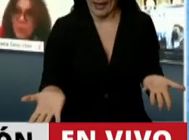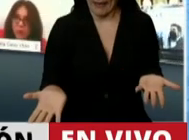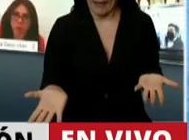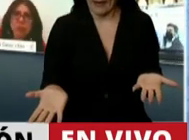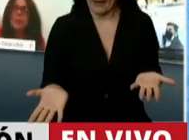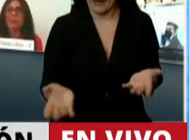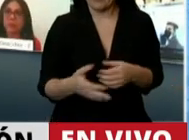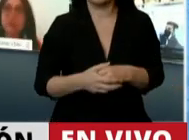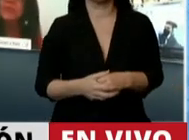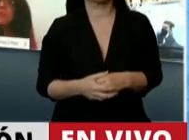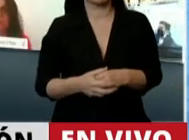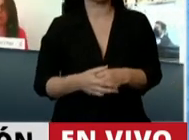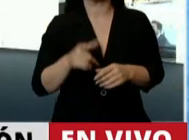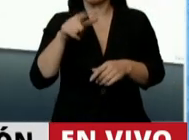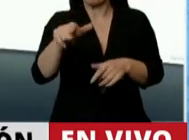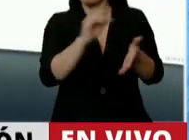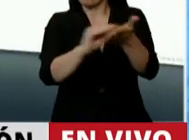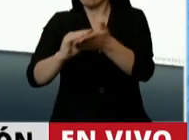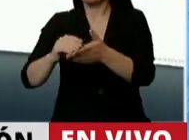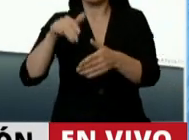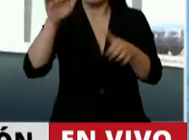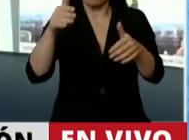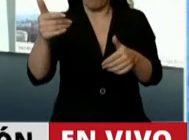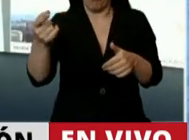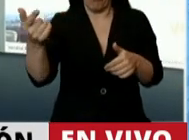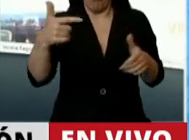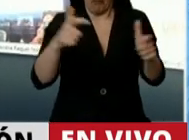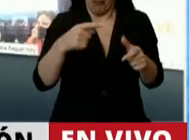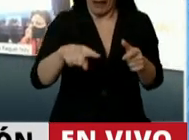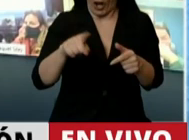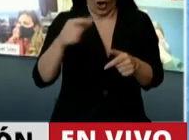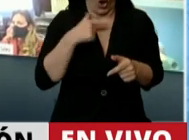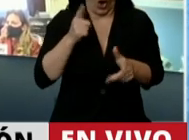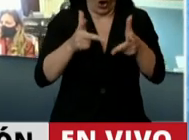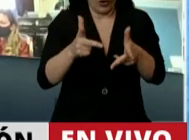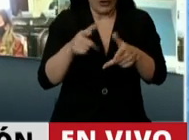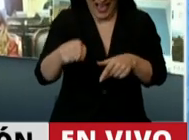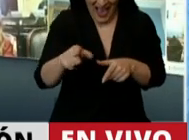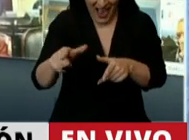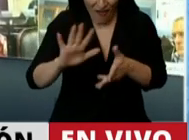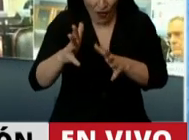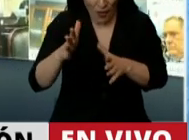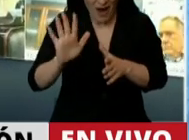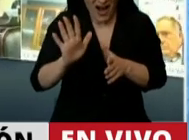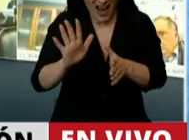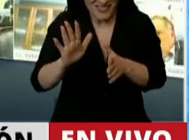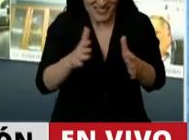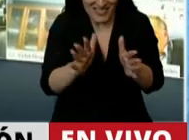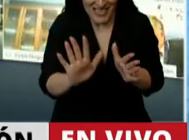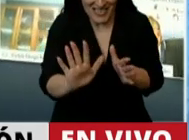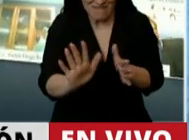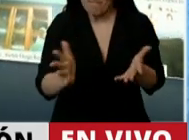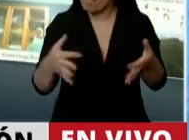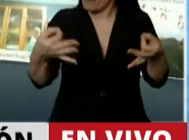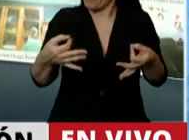Fueron convocados a dar discusiones que no están dispuestos a dar. Ese no es un buen camino. Ese no es un